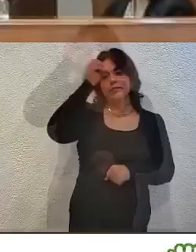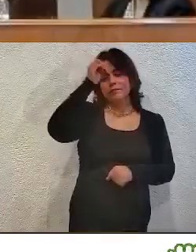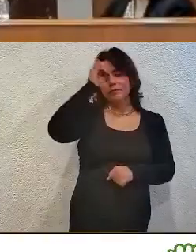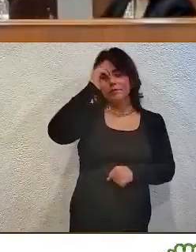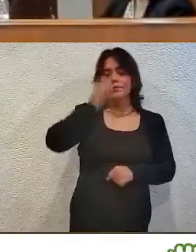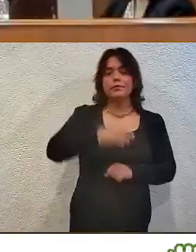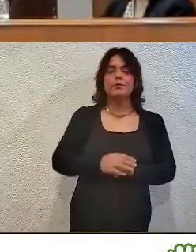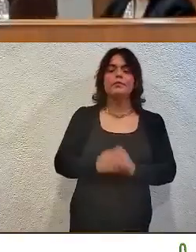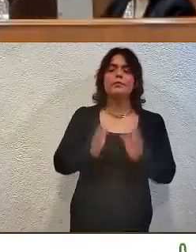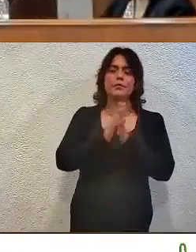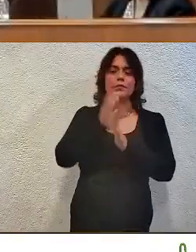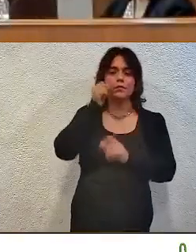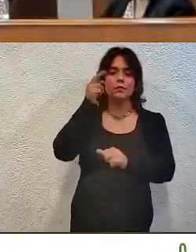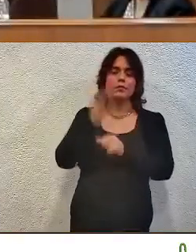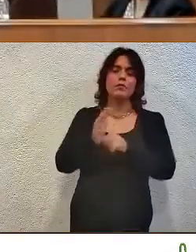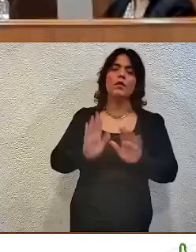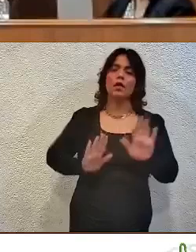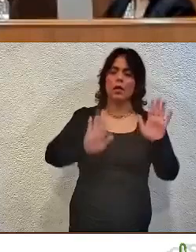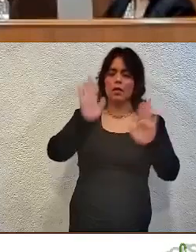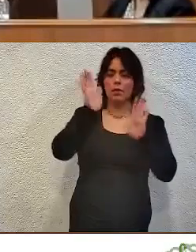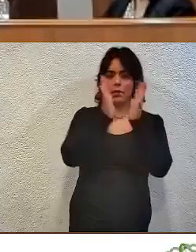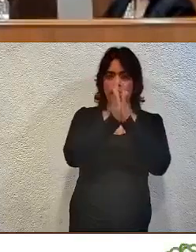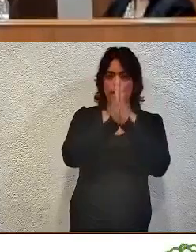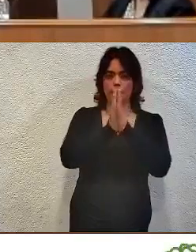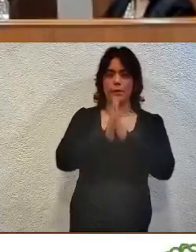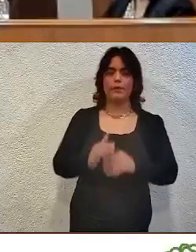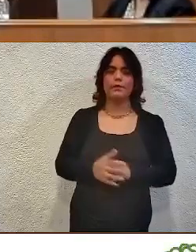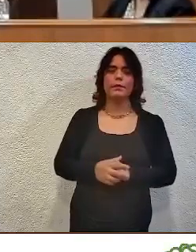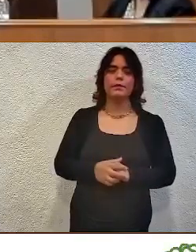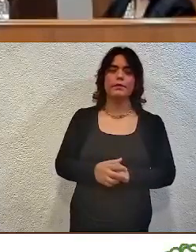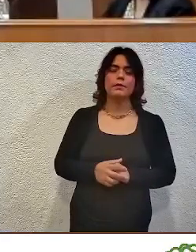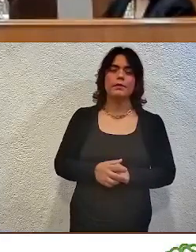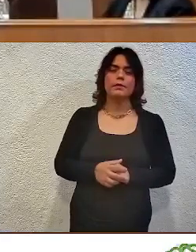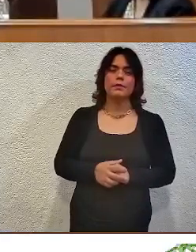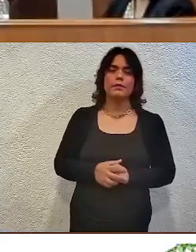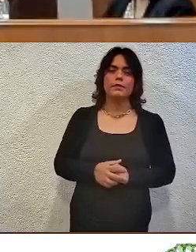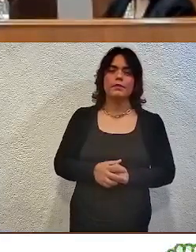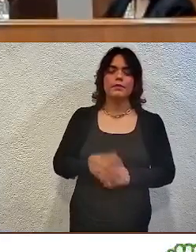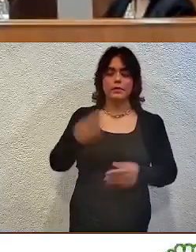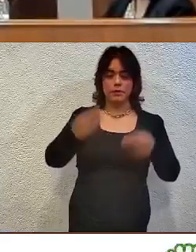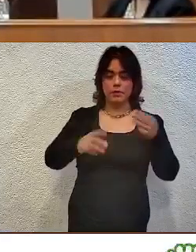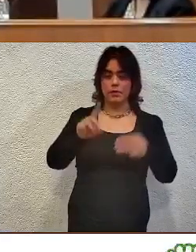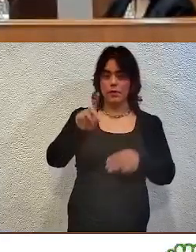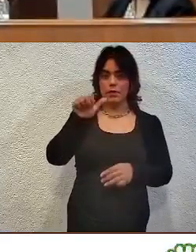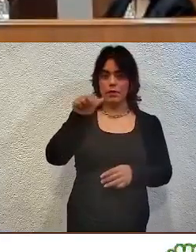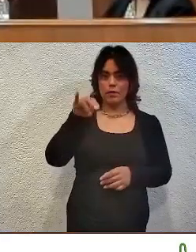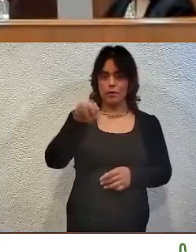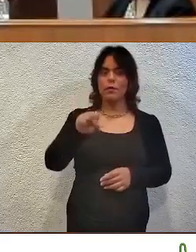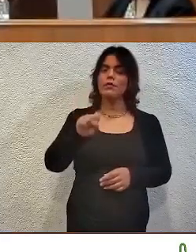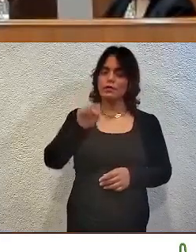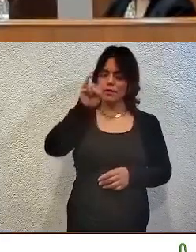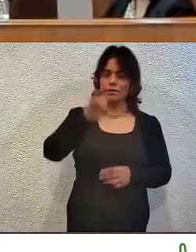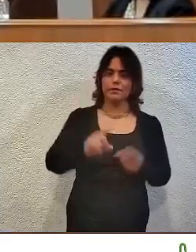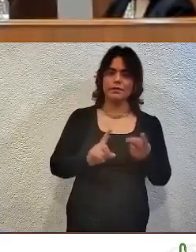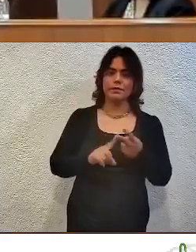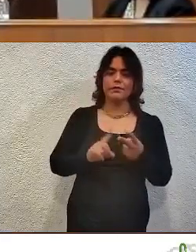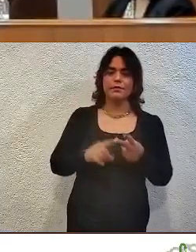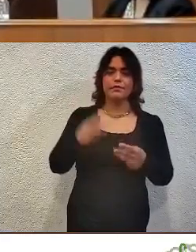al respecto, secretario, tome la votación, por favor. Magistrado Daniel Preciado Temiquel. Con el proyecto.